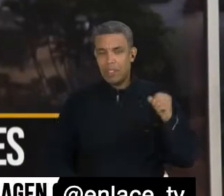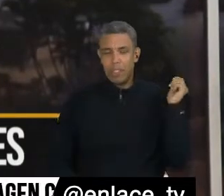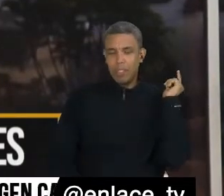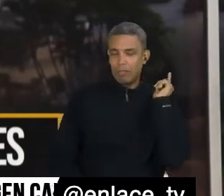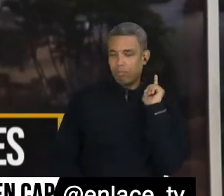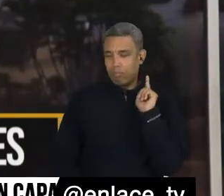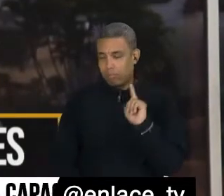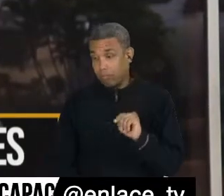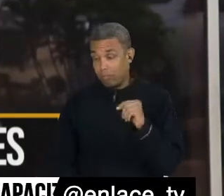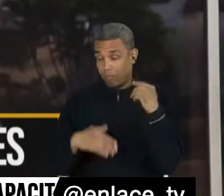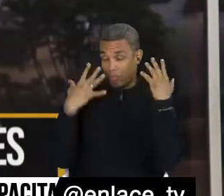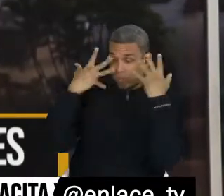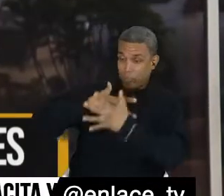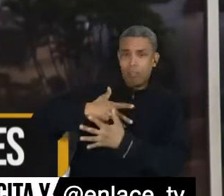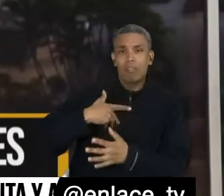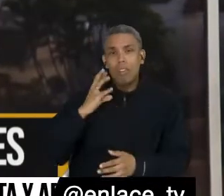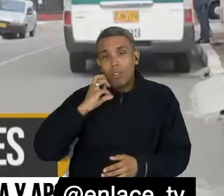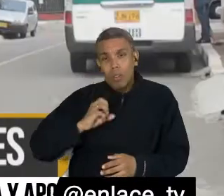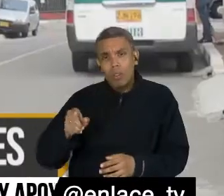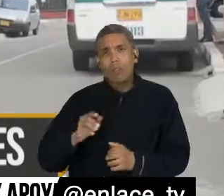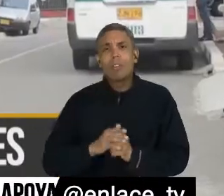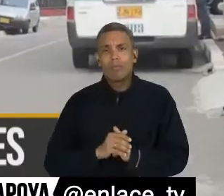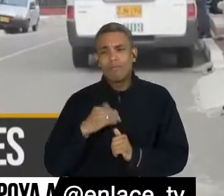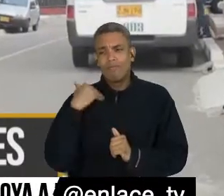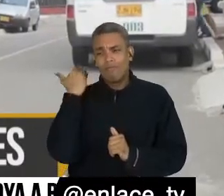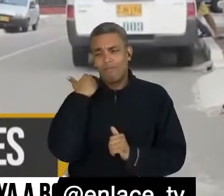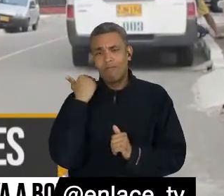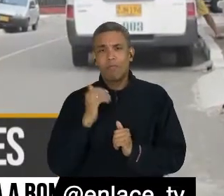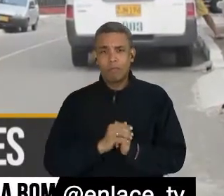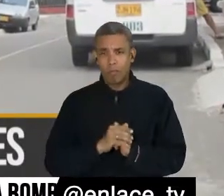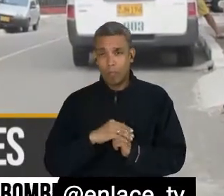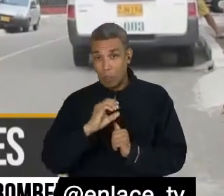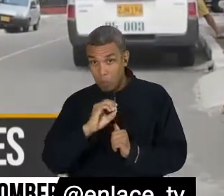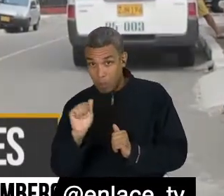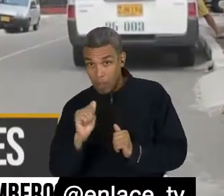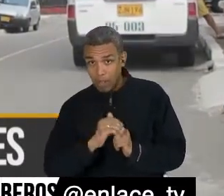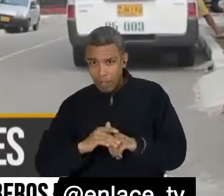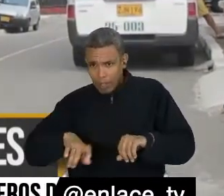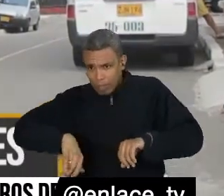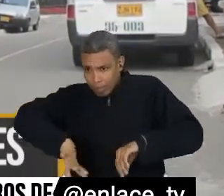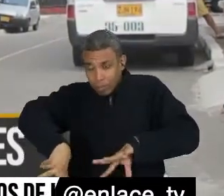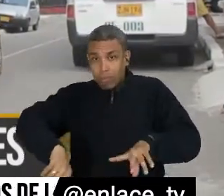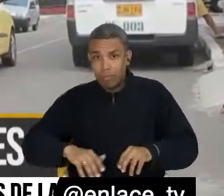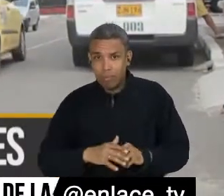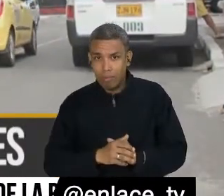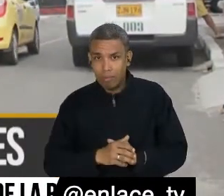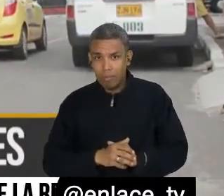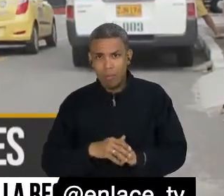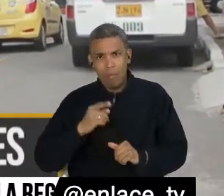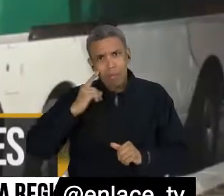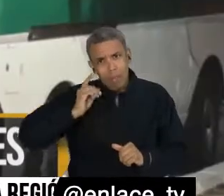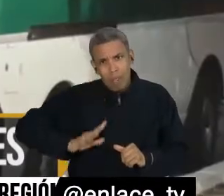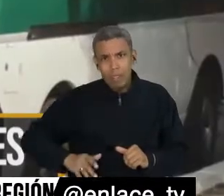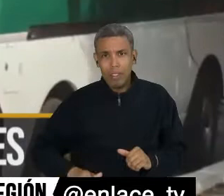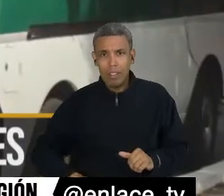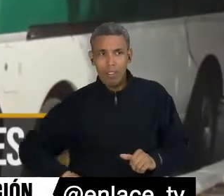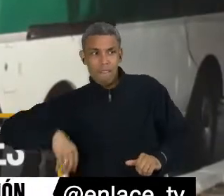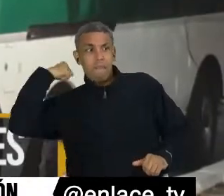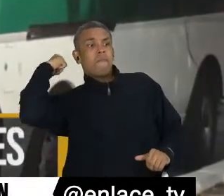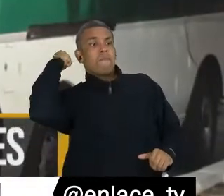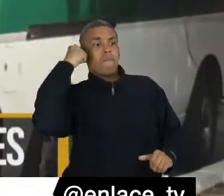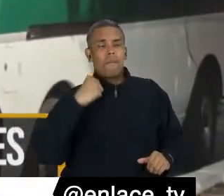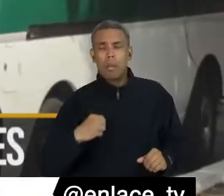nos está afectando muchísimo, muchísimo. Los ladrones, al ver que habían quedado al descubierto, sacaron al parecer un arma e intimidaron al dueño del